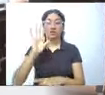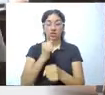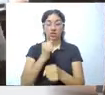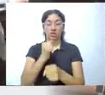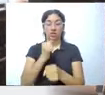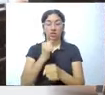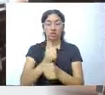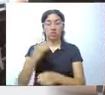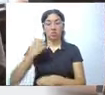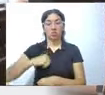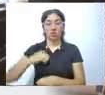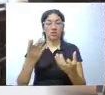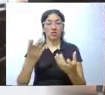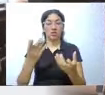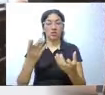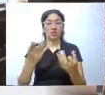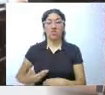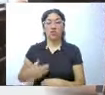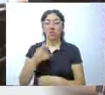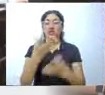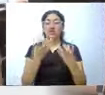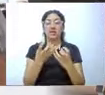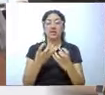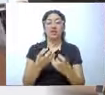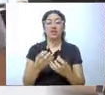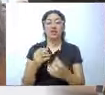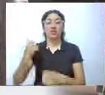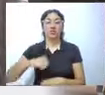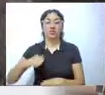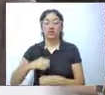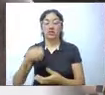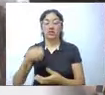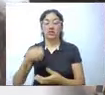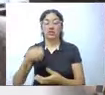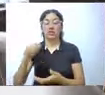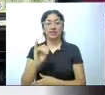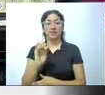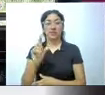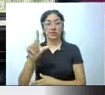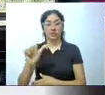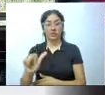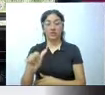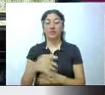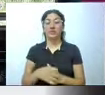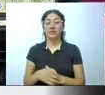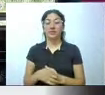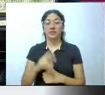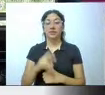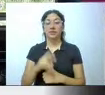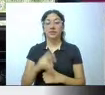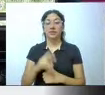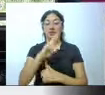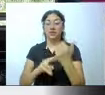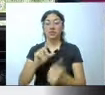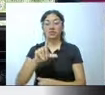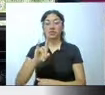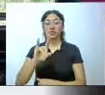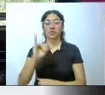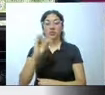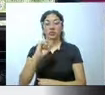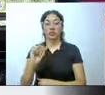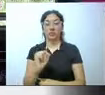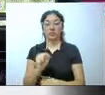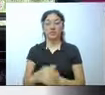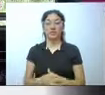un gobierno central que cada vez quiere ser más municipal que central Muchas gracias regidor Luis milla